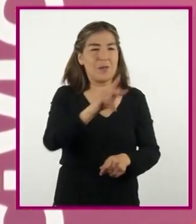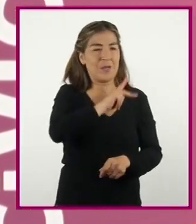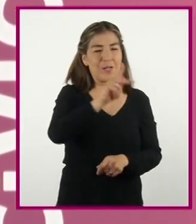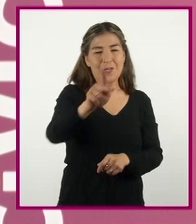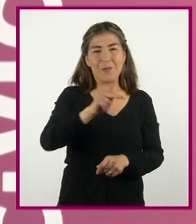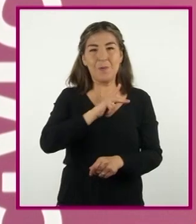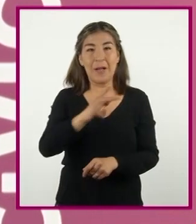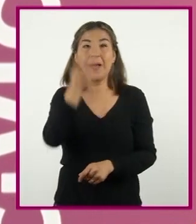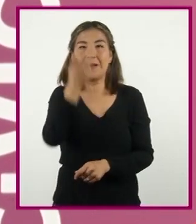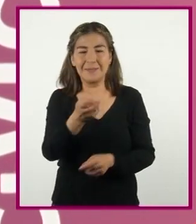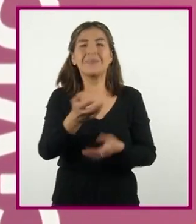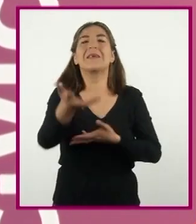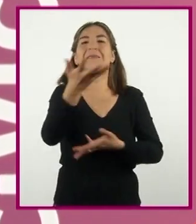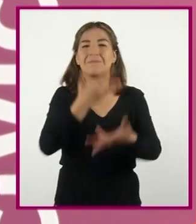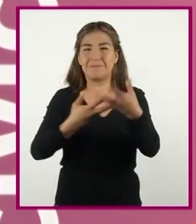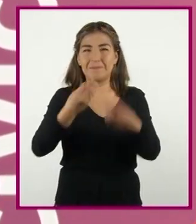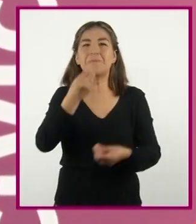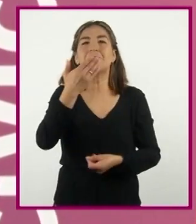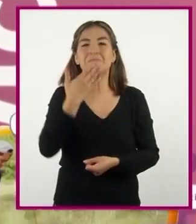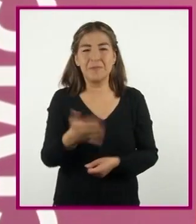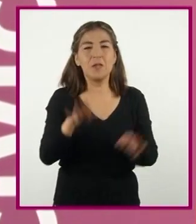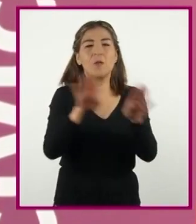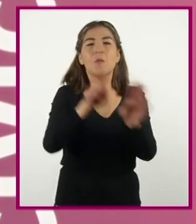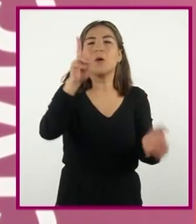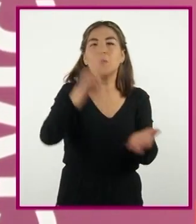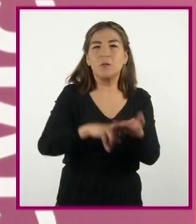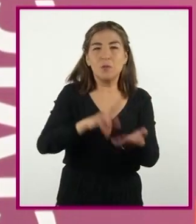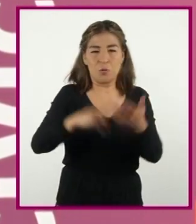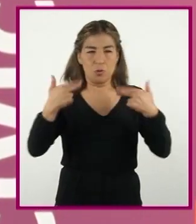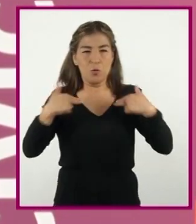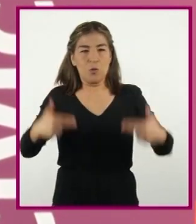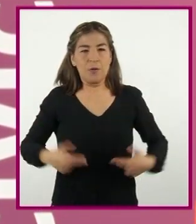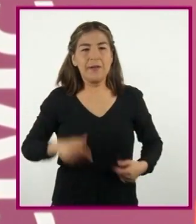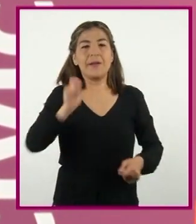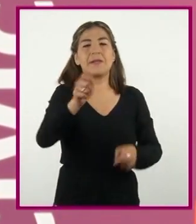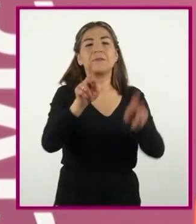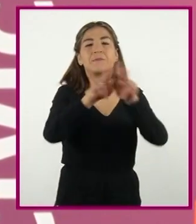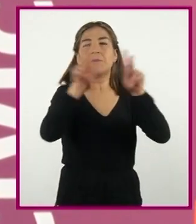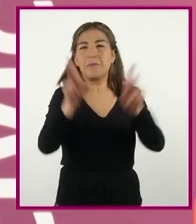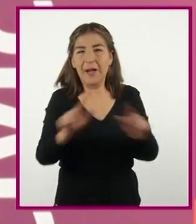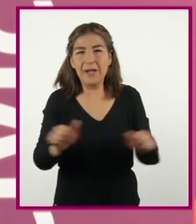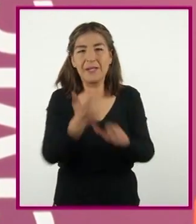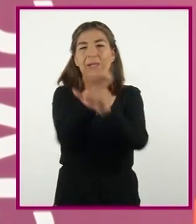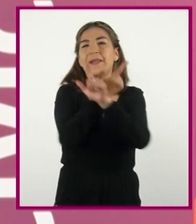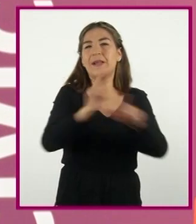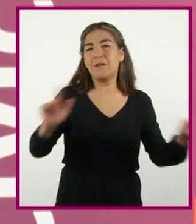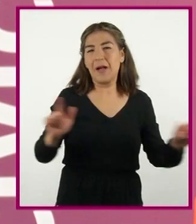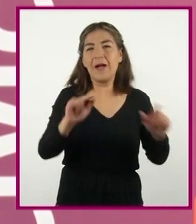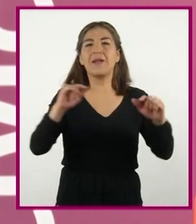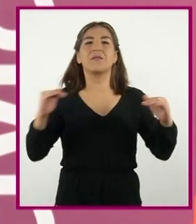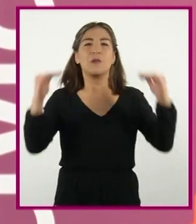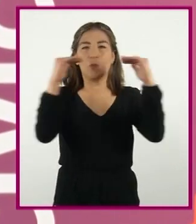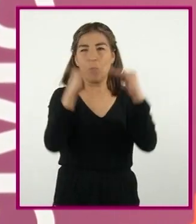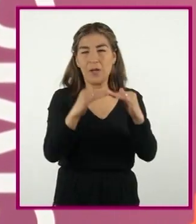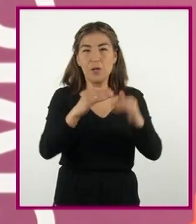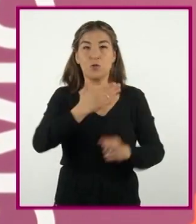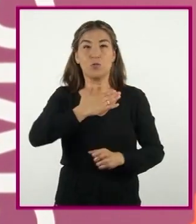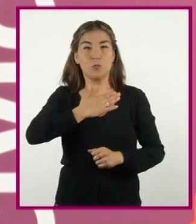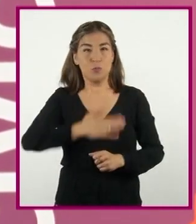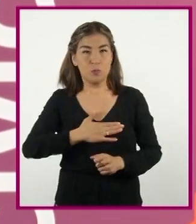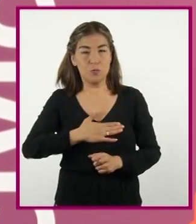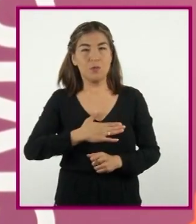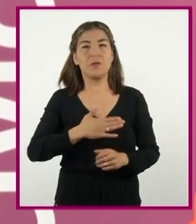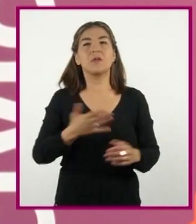ello, convivimos, apegados a valores humanitarios como la paz, la libertad, la igualdad, la